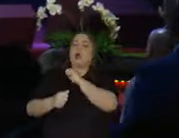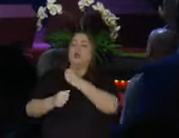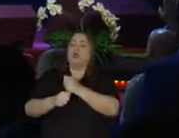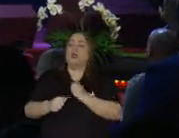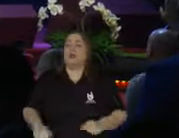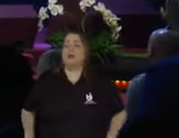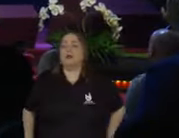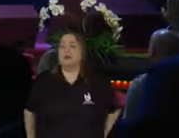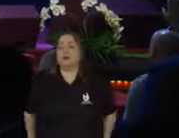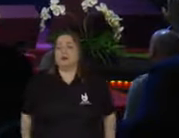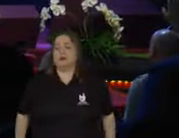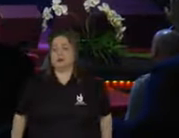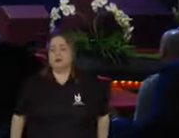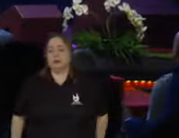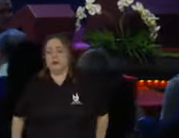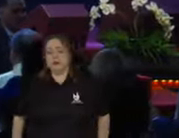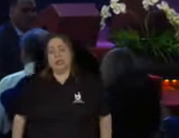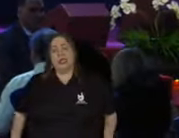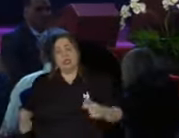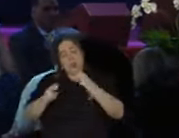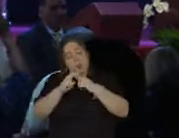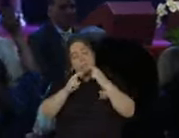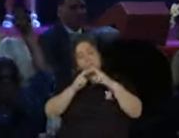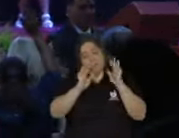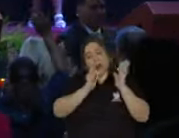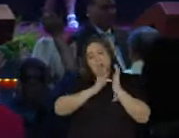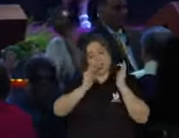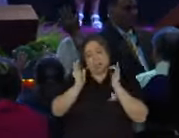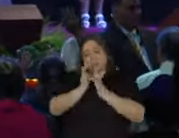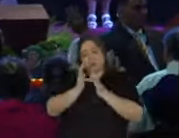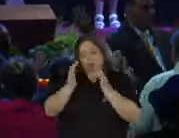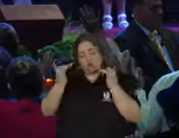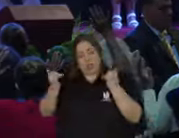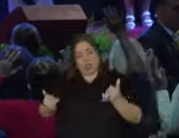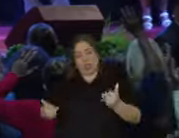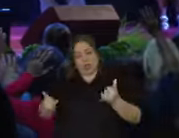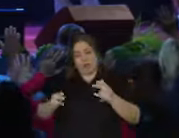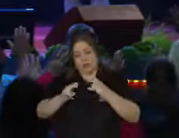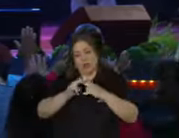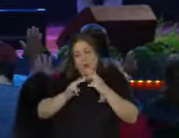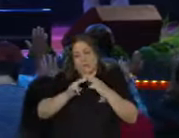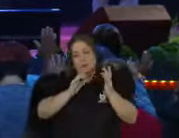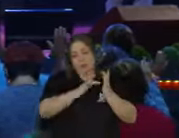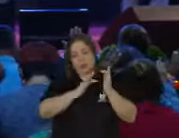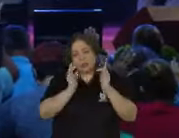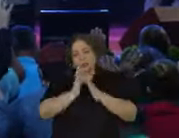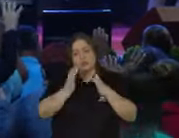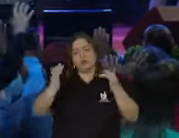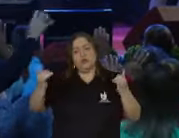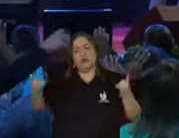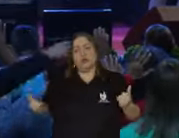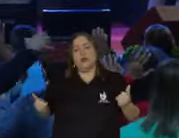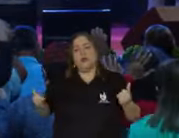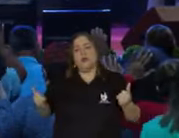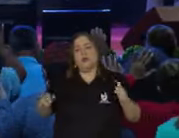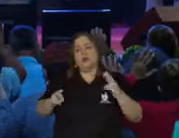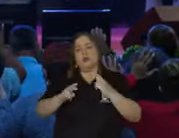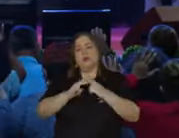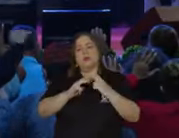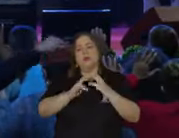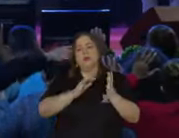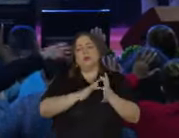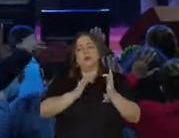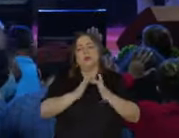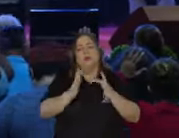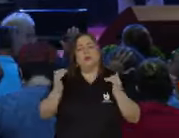en este momento. En el nombre de Jesús. Ahora, ahora, ahora, ahora, ahora,